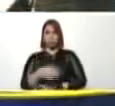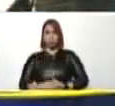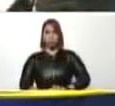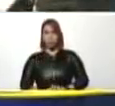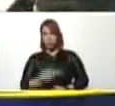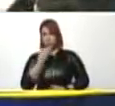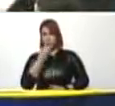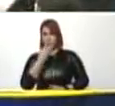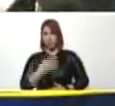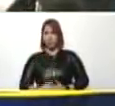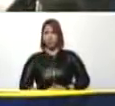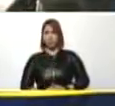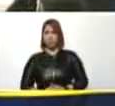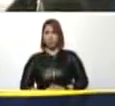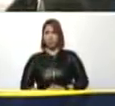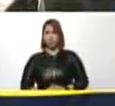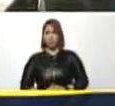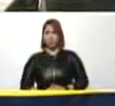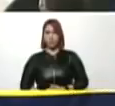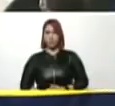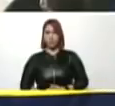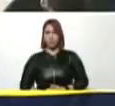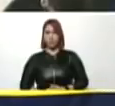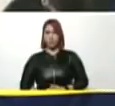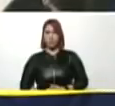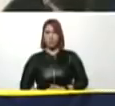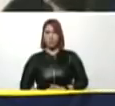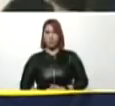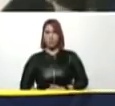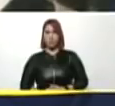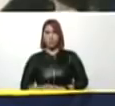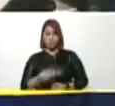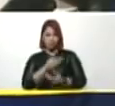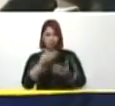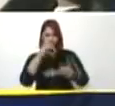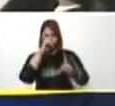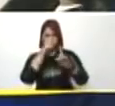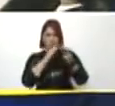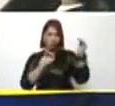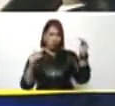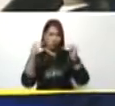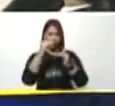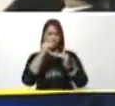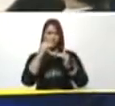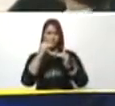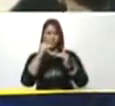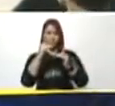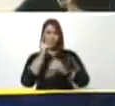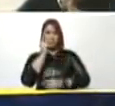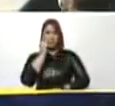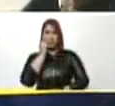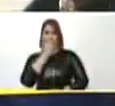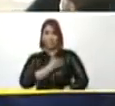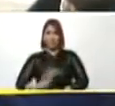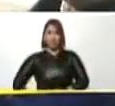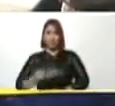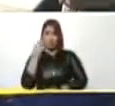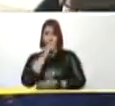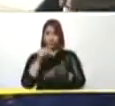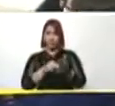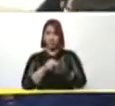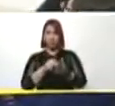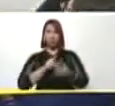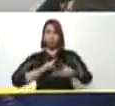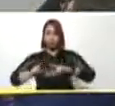Miraflores, que ustedes se impongan la meta, señor presidente Jorge Rodríguez, de